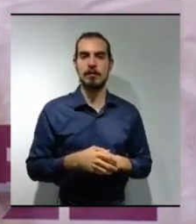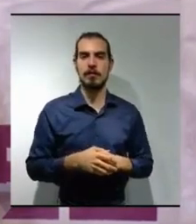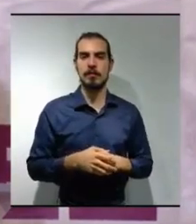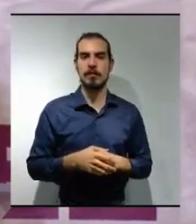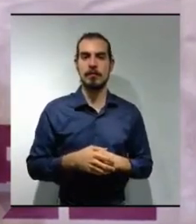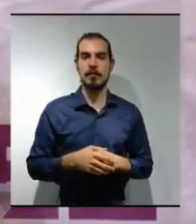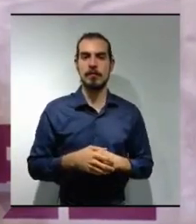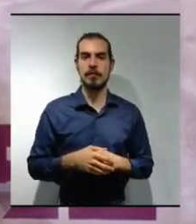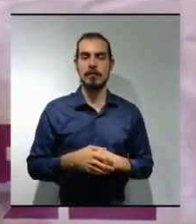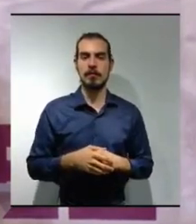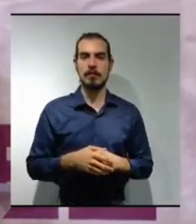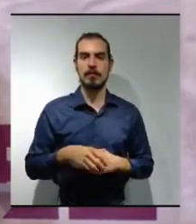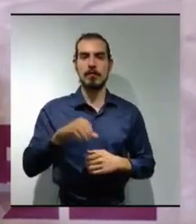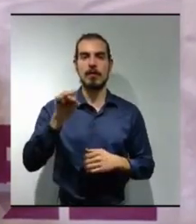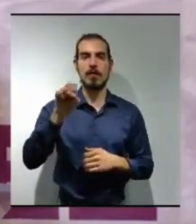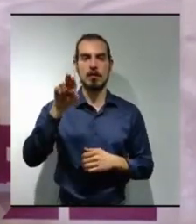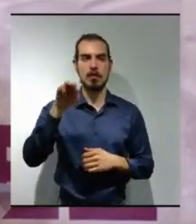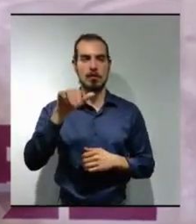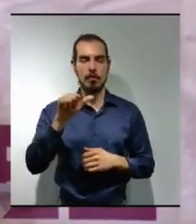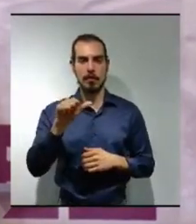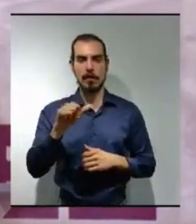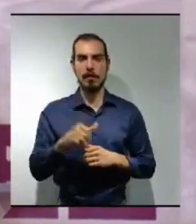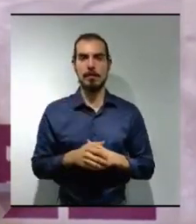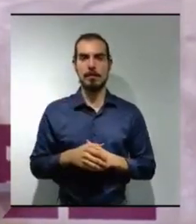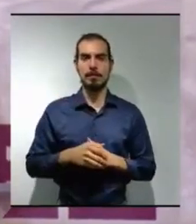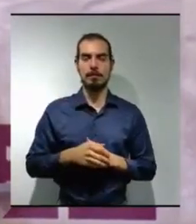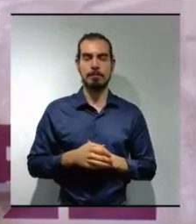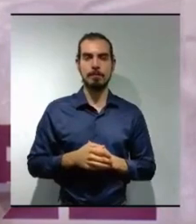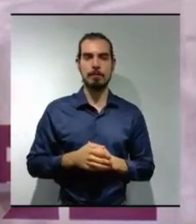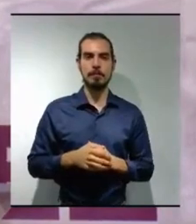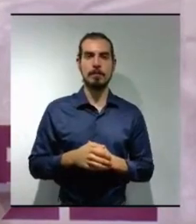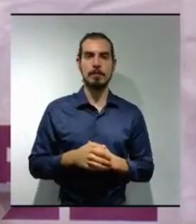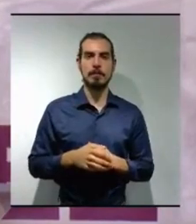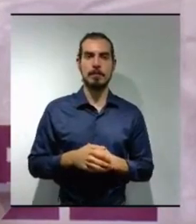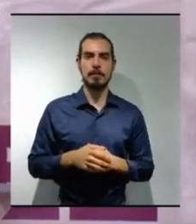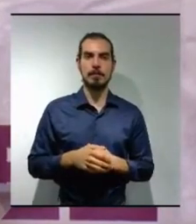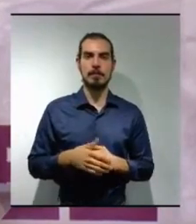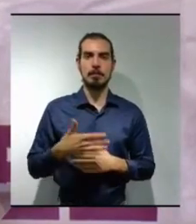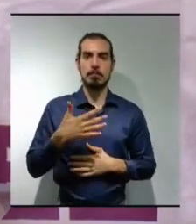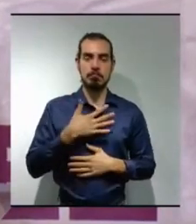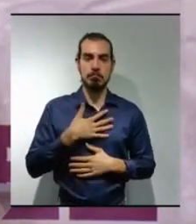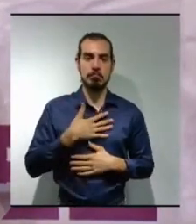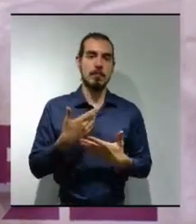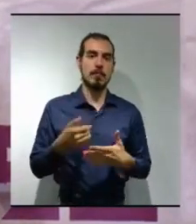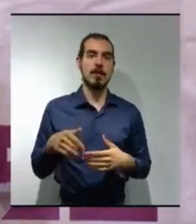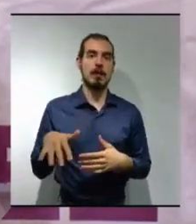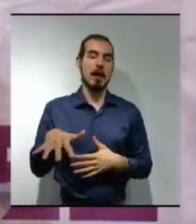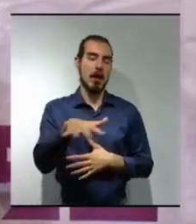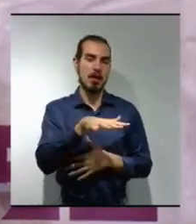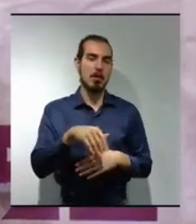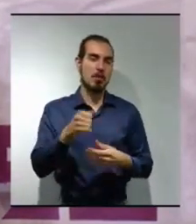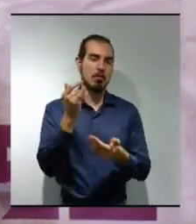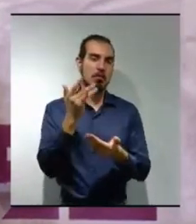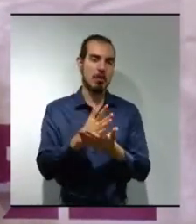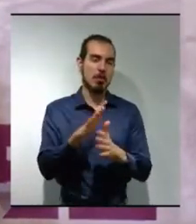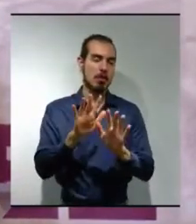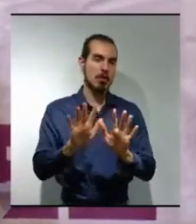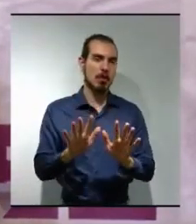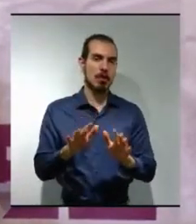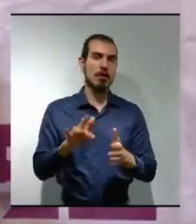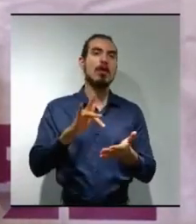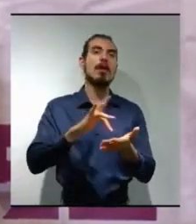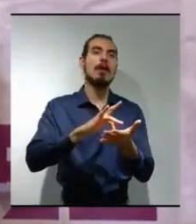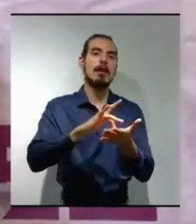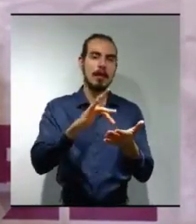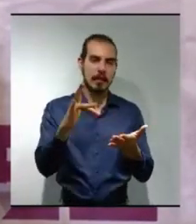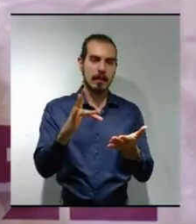el evento y suma. Bueno, pues por mi parte es todo. Yo los invito y les agradecería que nos